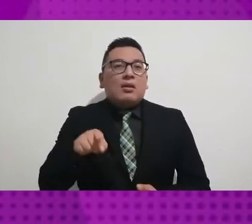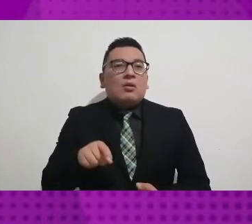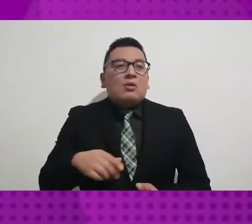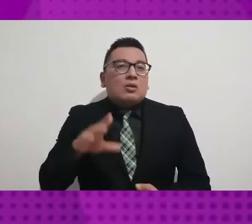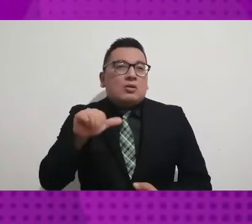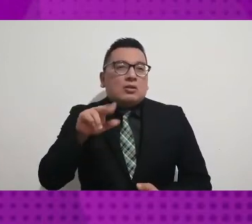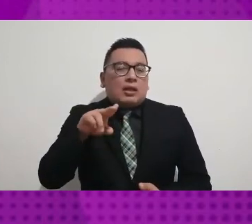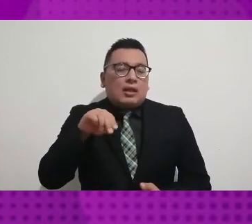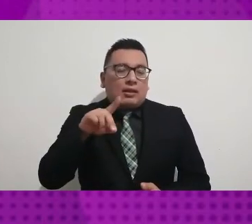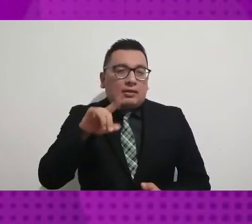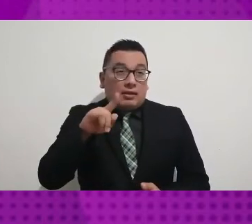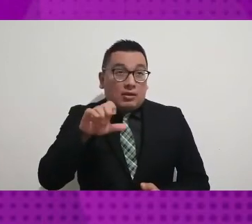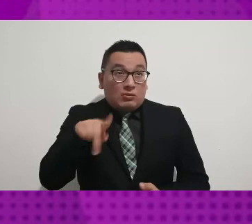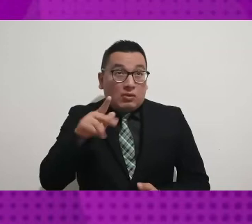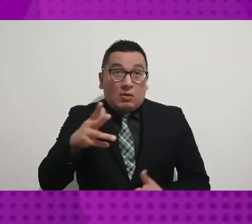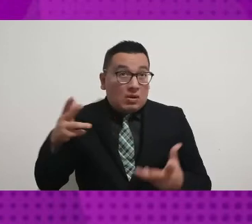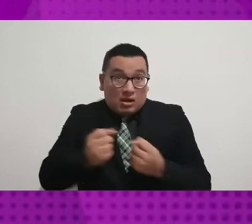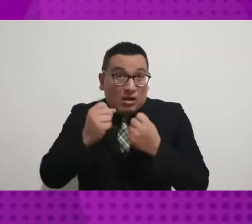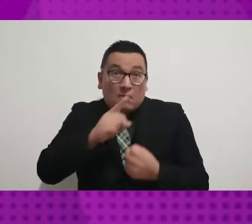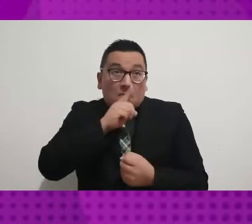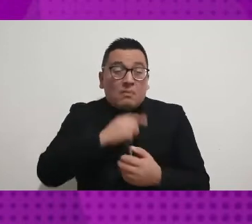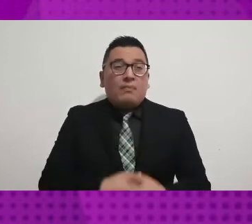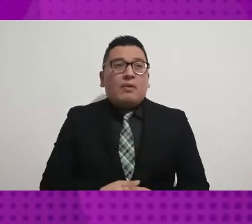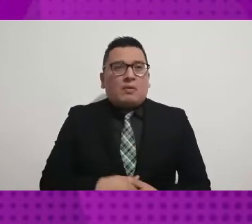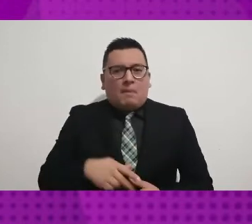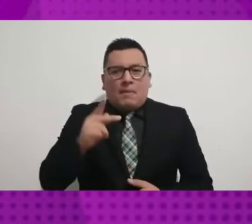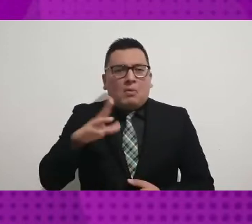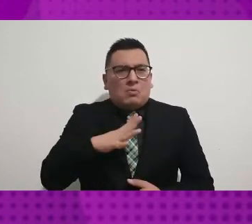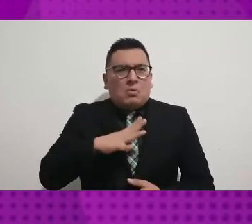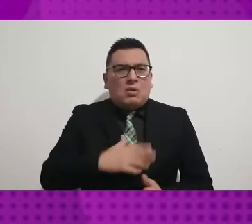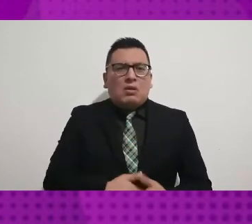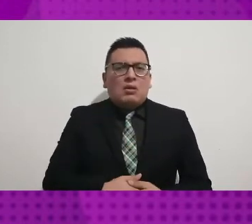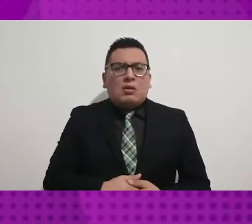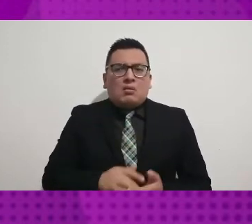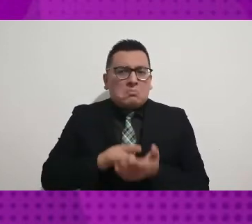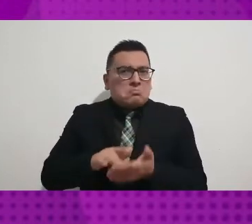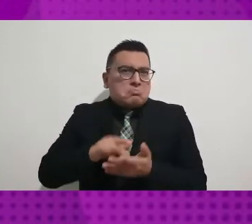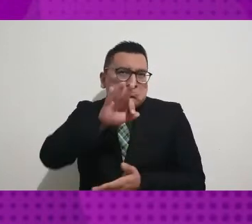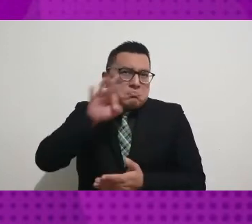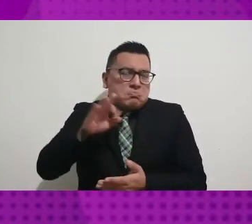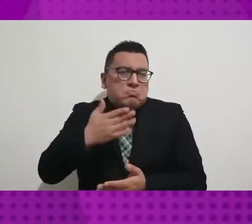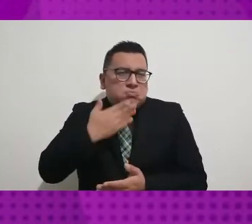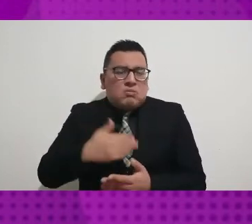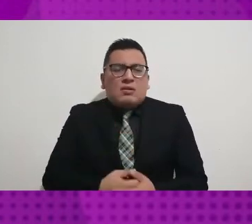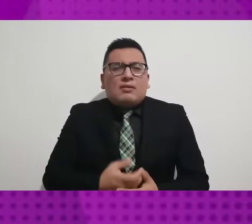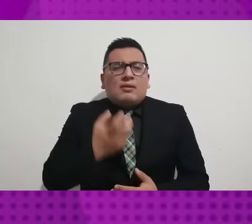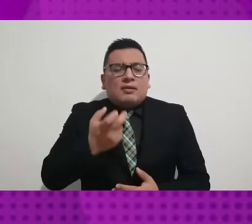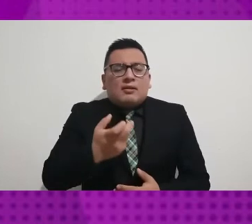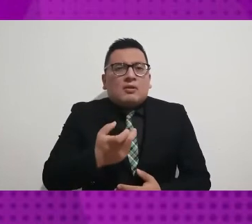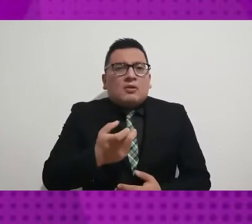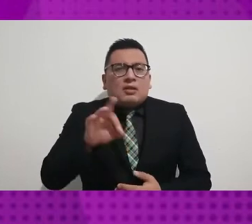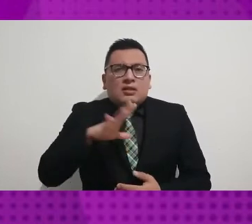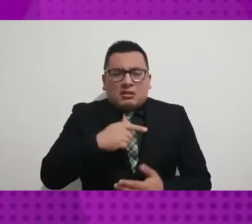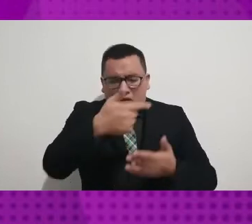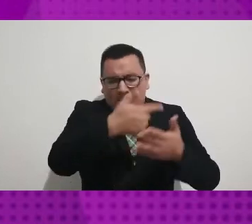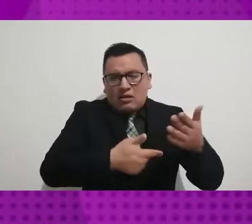que no obtuvieron el voto en el sistema de mayoría relativa, pero que tuvieron una votación sustancial,